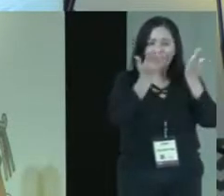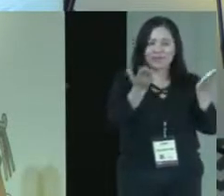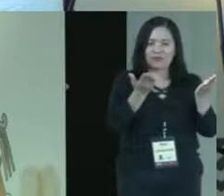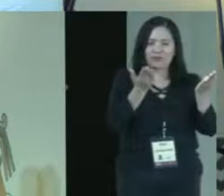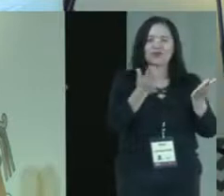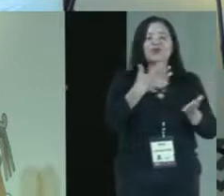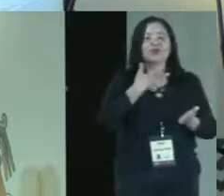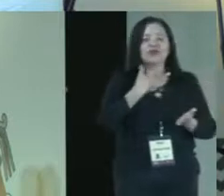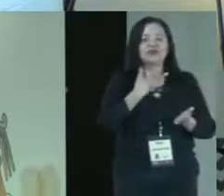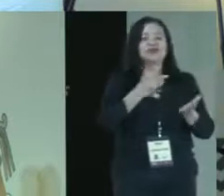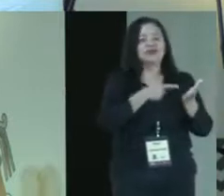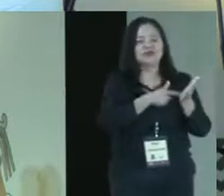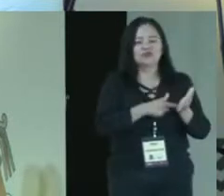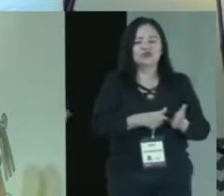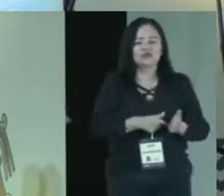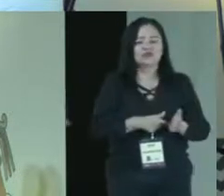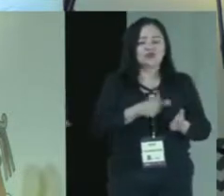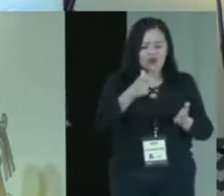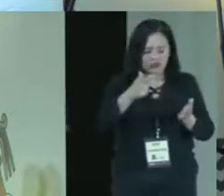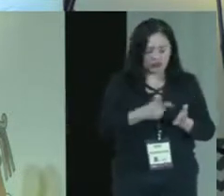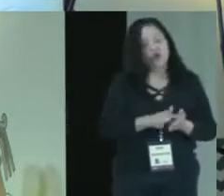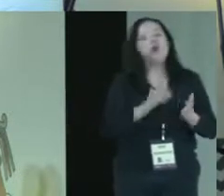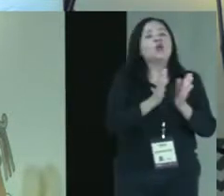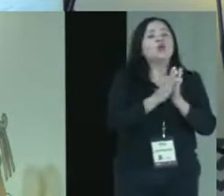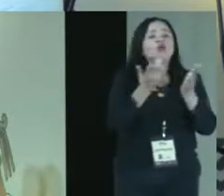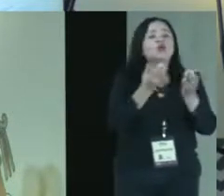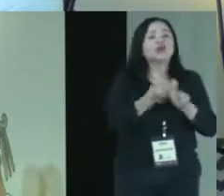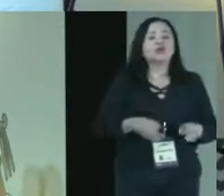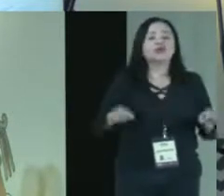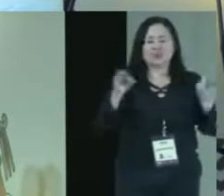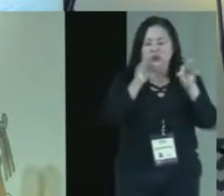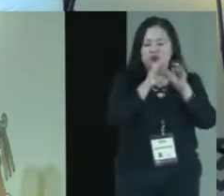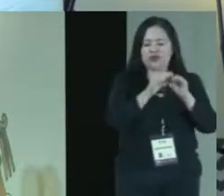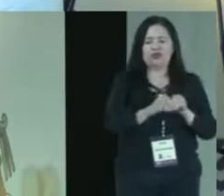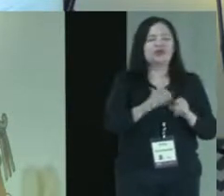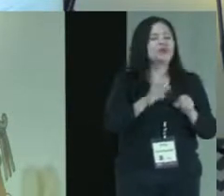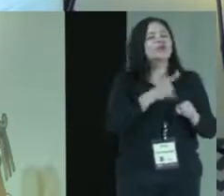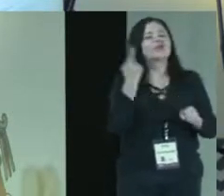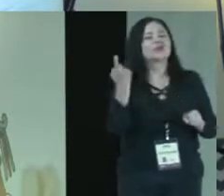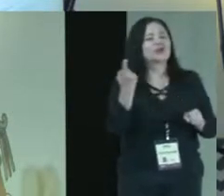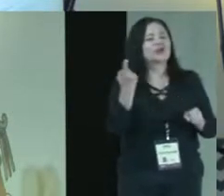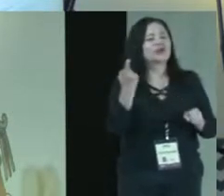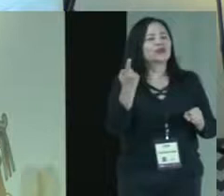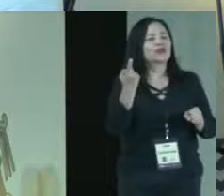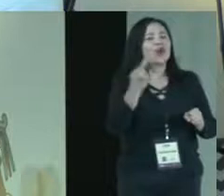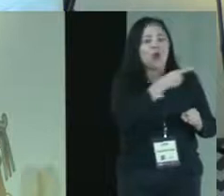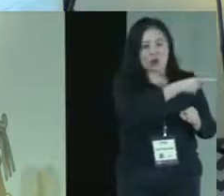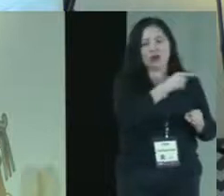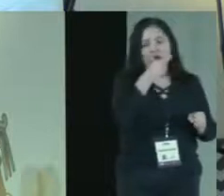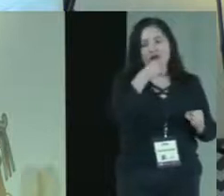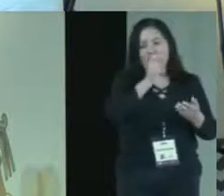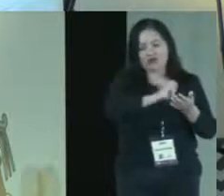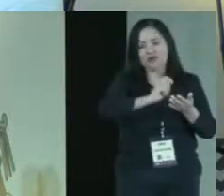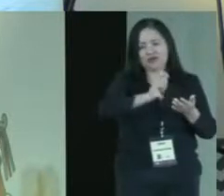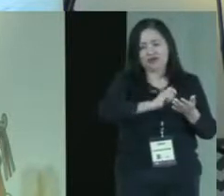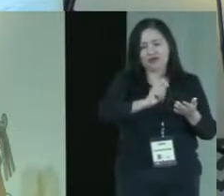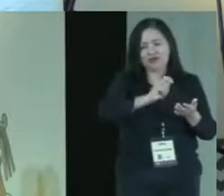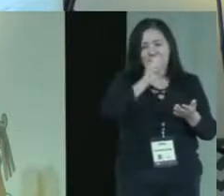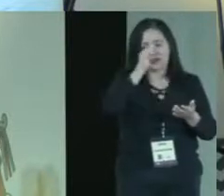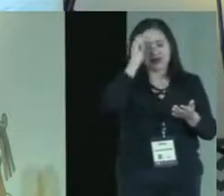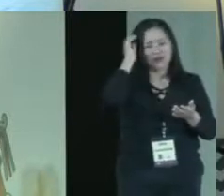El libro que tenemos es un libro relevante, en principio por el autor mismo. A veces los